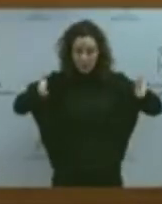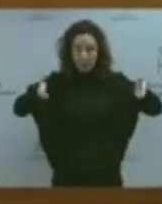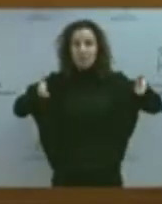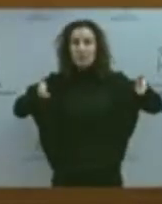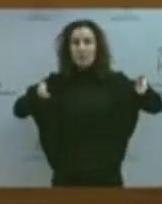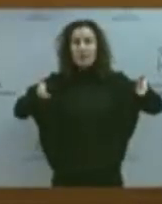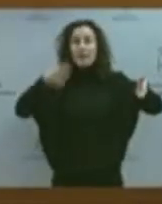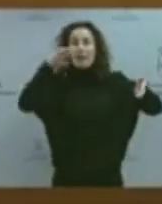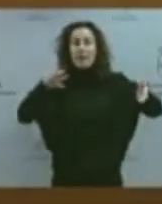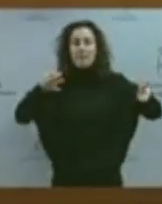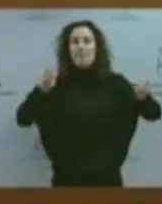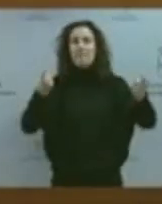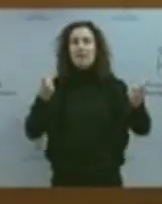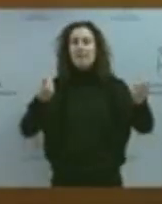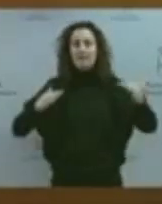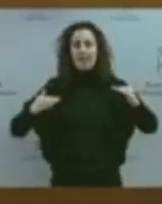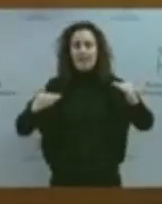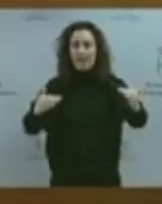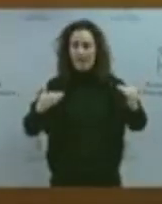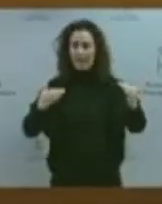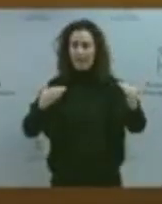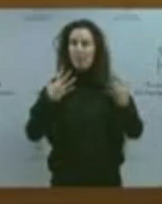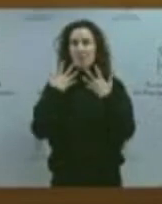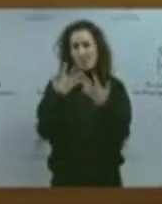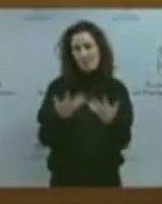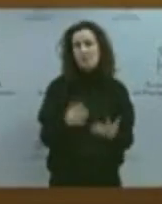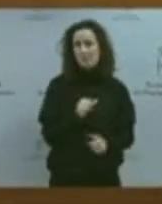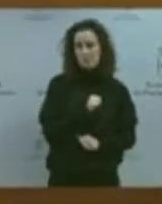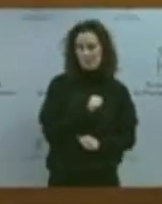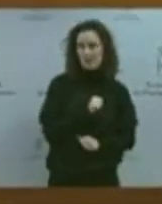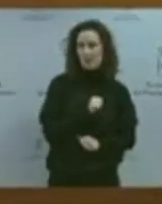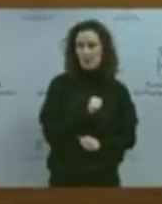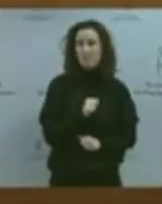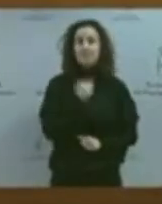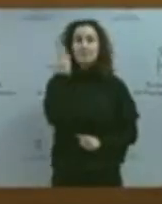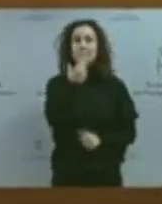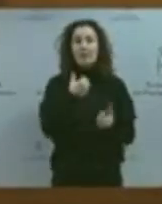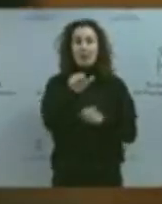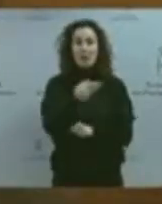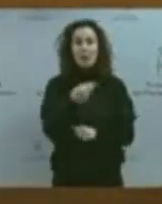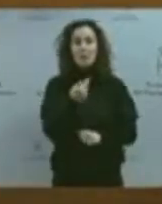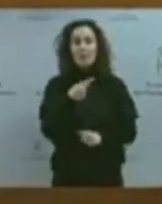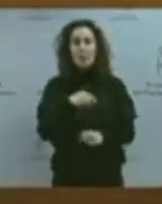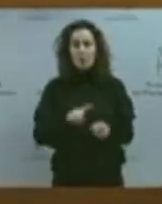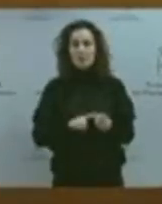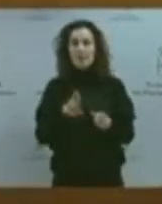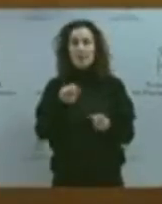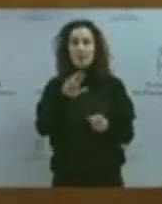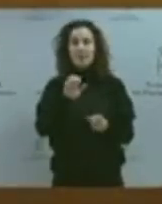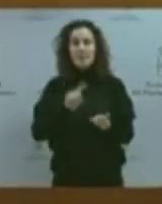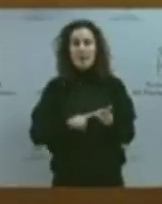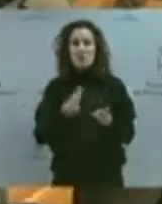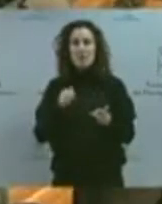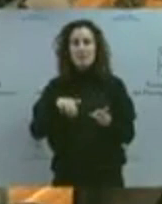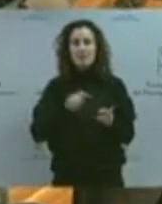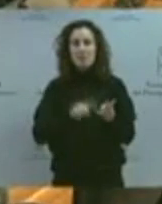más de una década. Y le cito: Colegio en Gijón, Begoña, La Viada, Rey Pelayo, Antonio Machado, Los Pericones, Nicanor Piñole, Martínez Torner, El